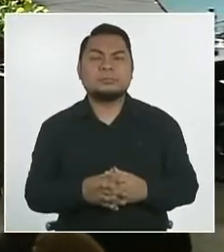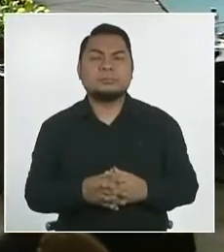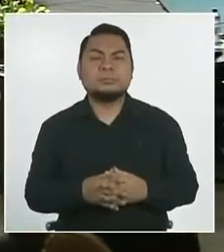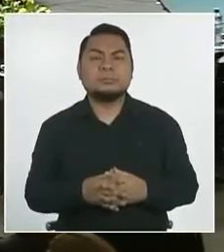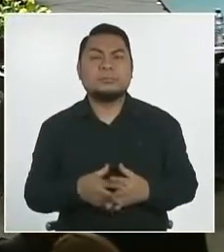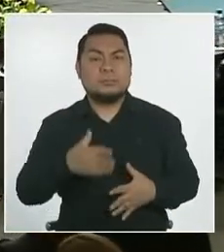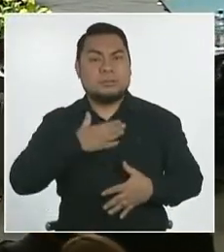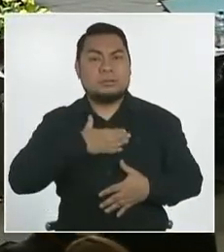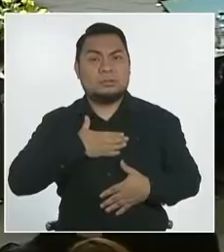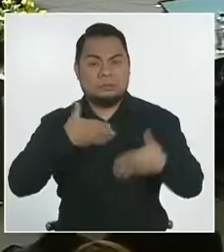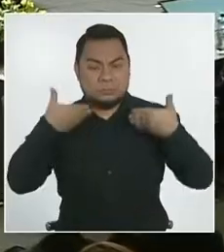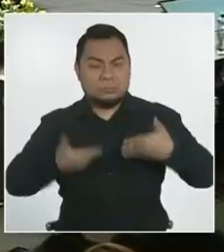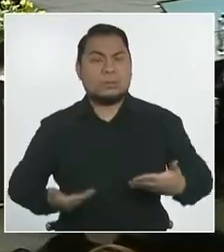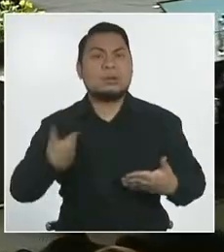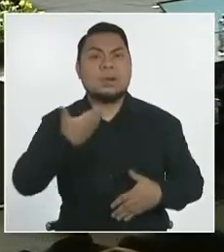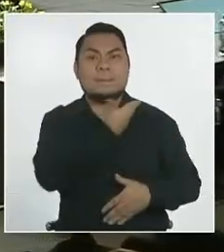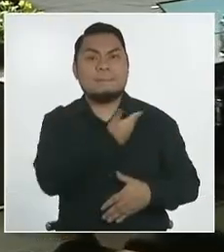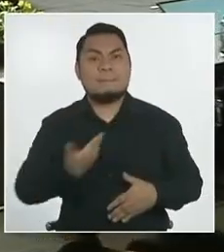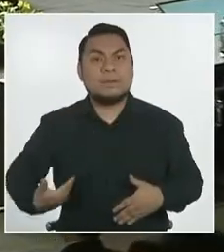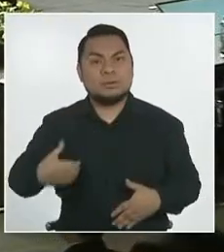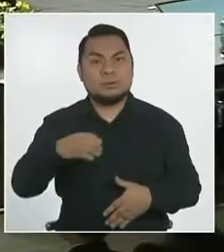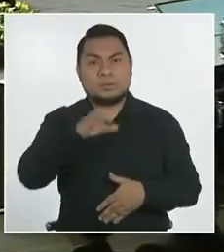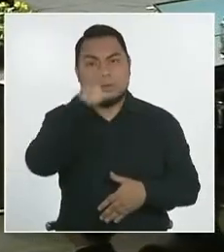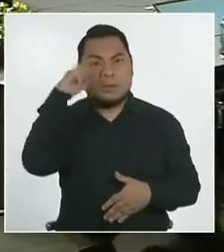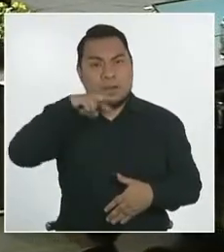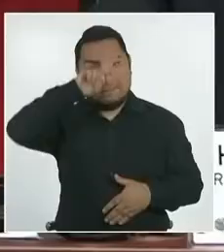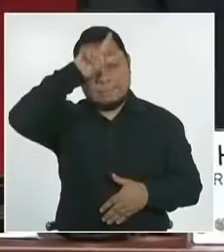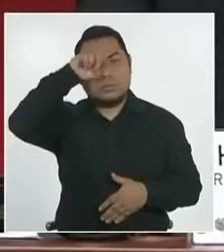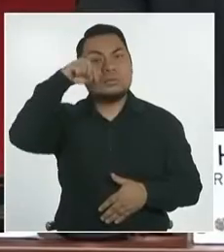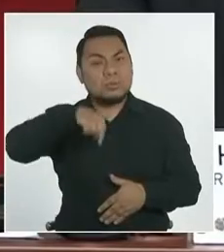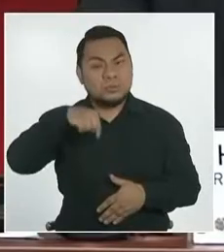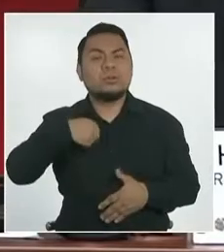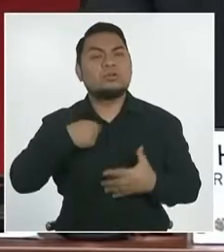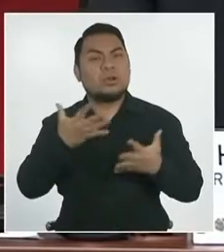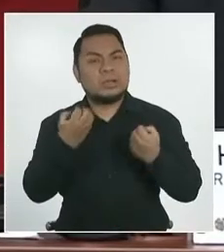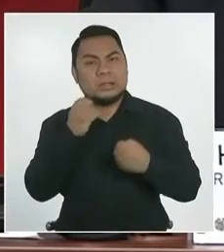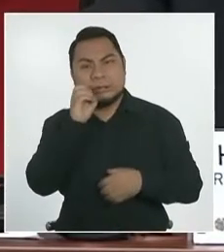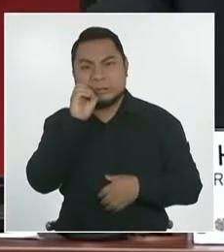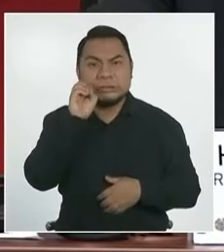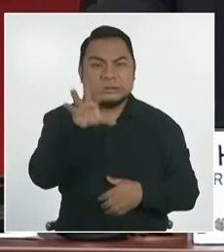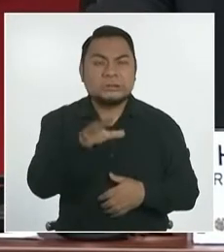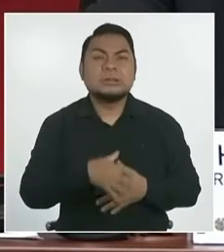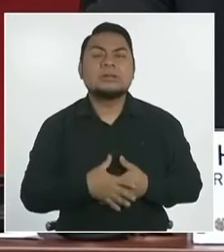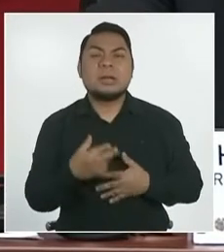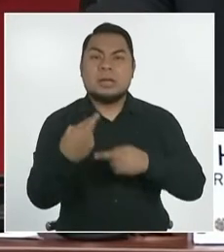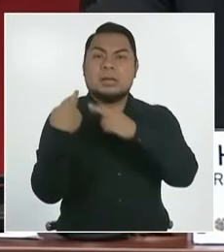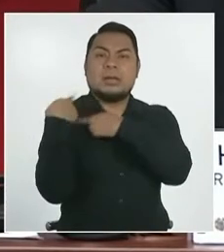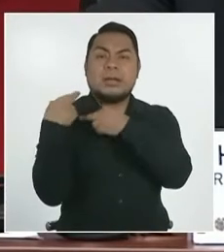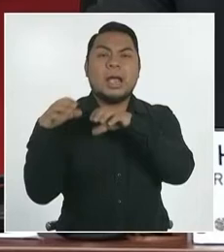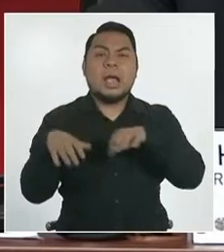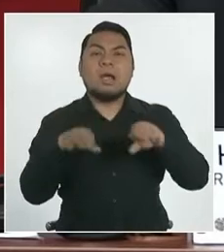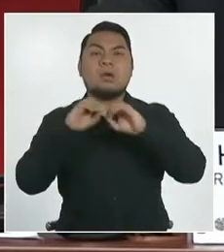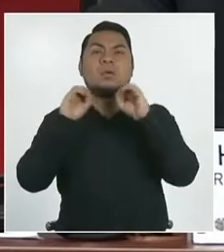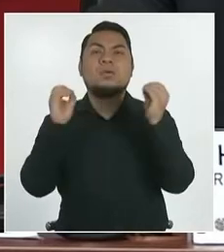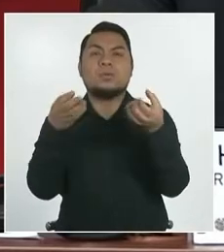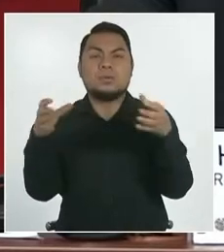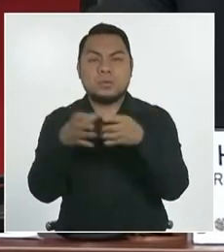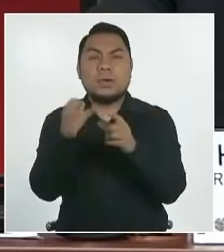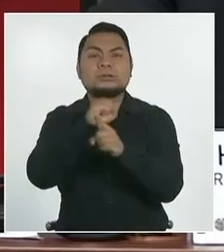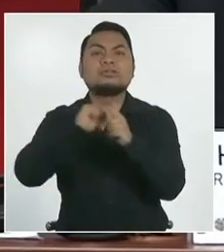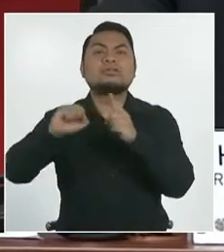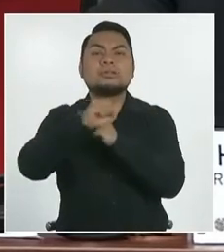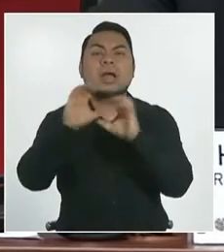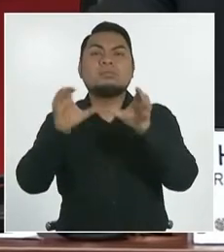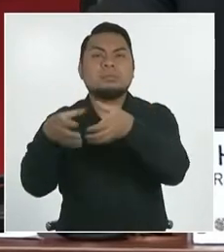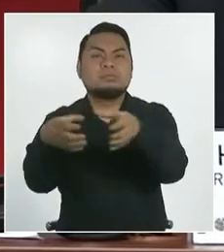En mi condición de presidente de la República del Perú, quiero destacar el rol que cumplen las organizaciones de la sociedad